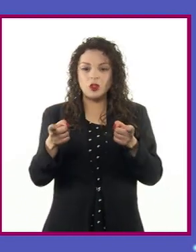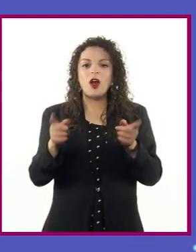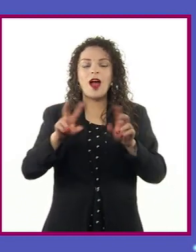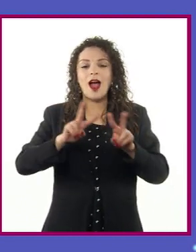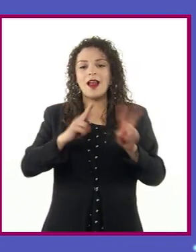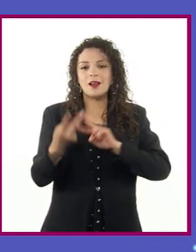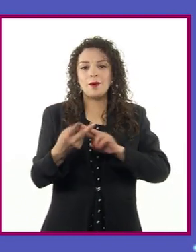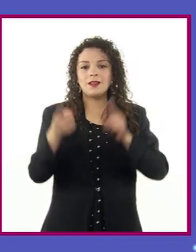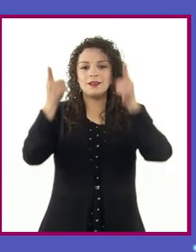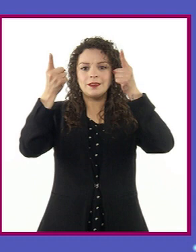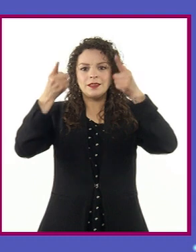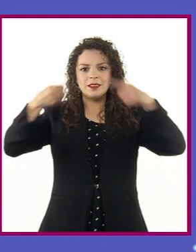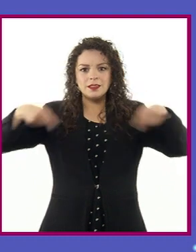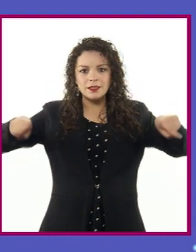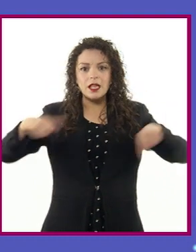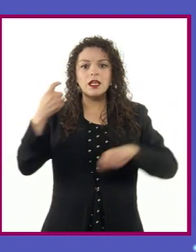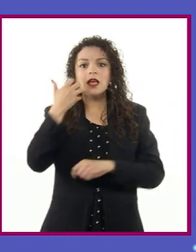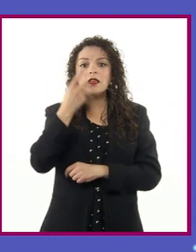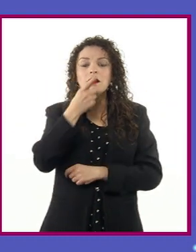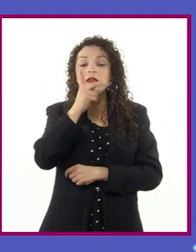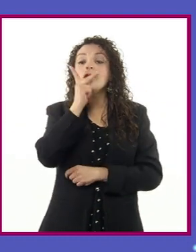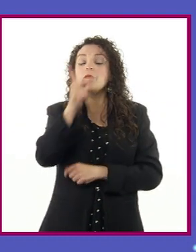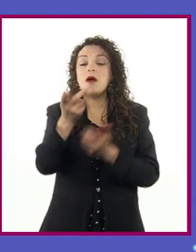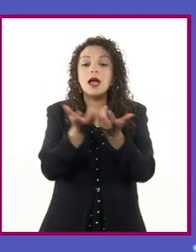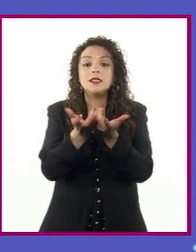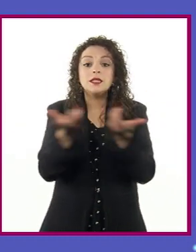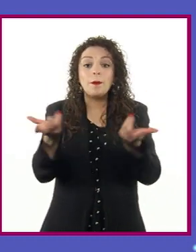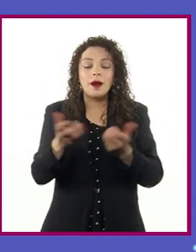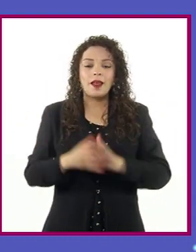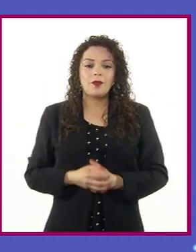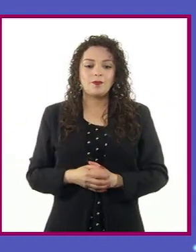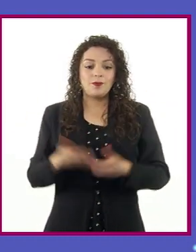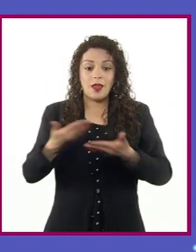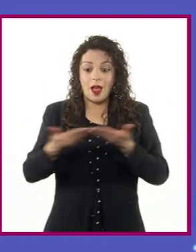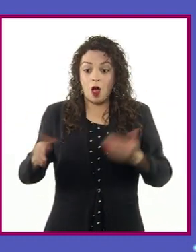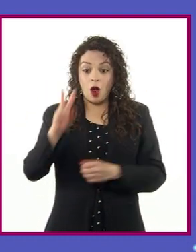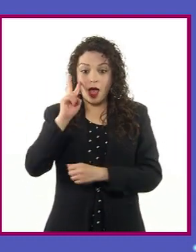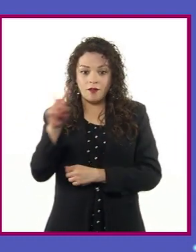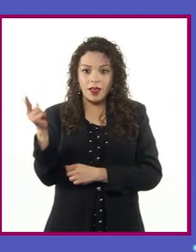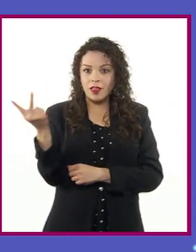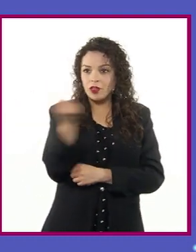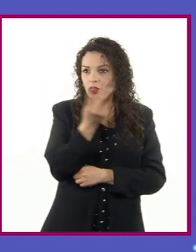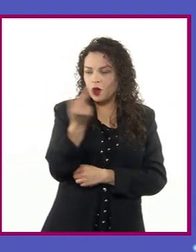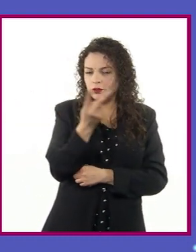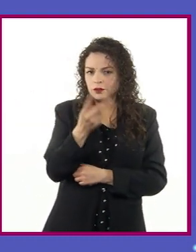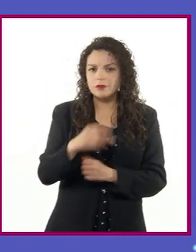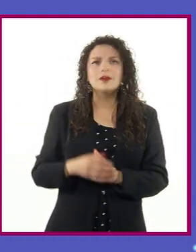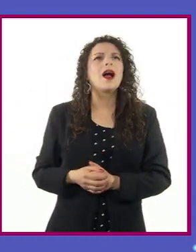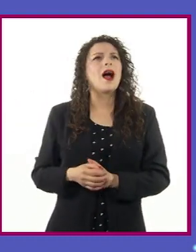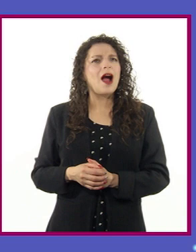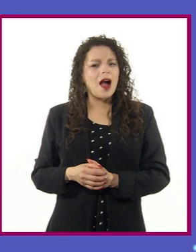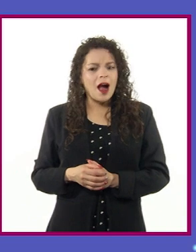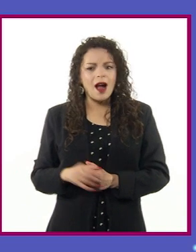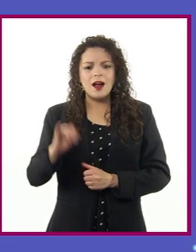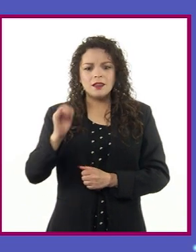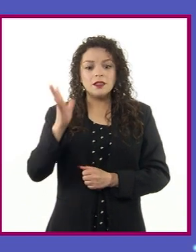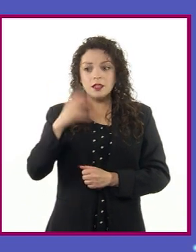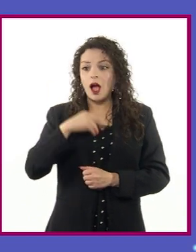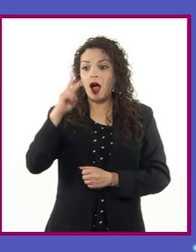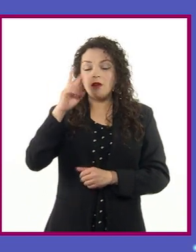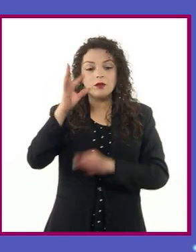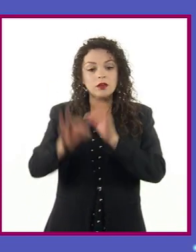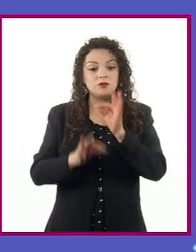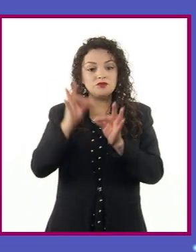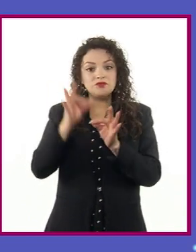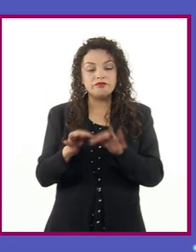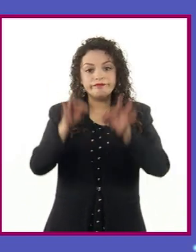la palabra. Ahora veamos ambos textos. Claro, Ahora vemos que el párrafo ya no tiene faltas de